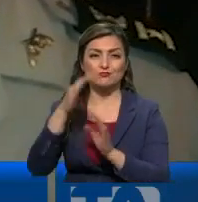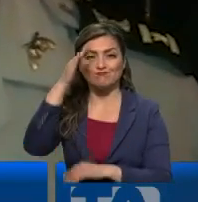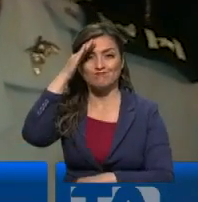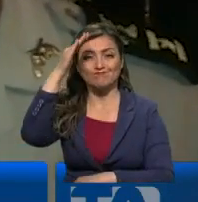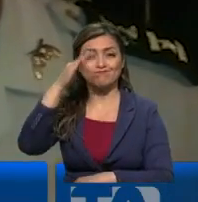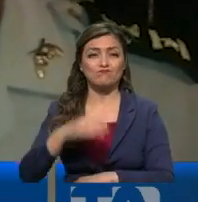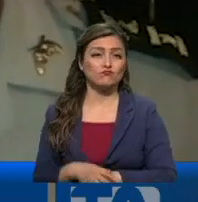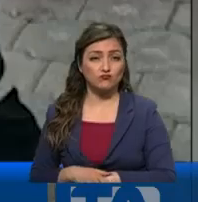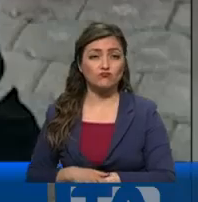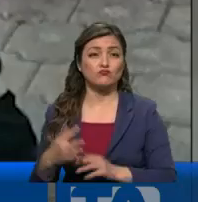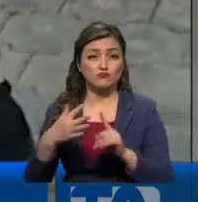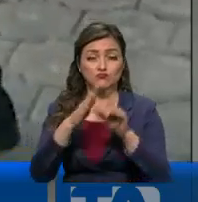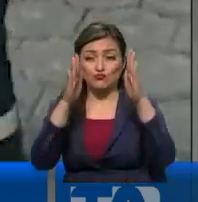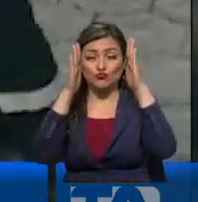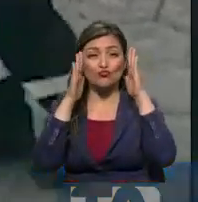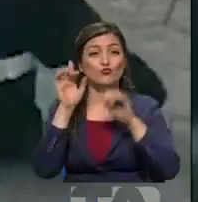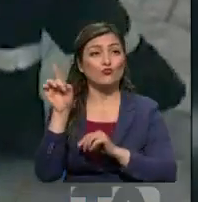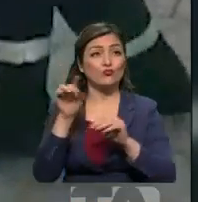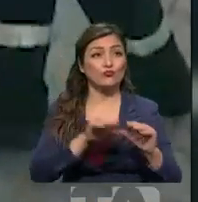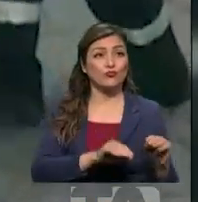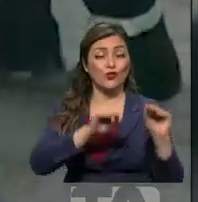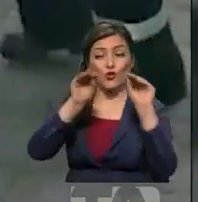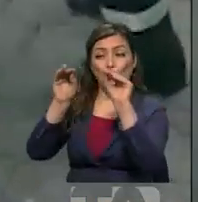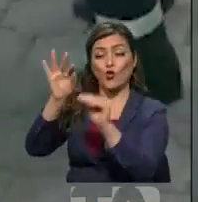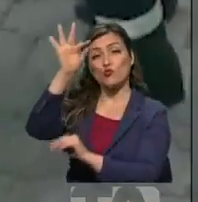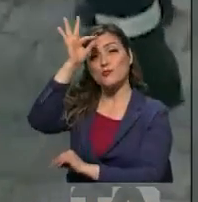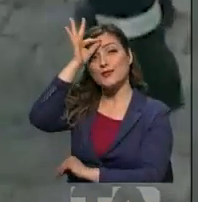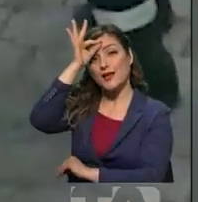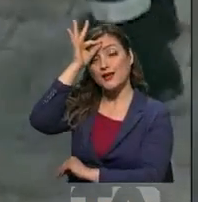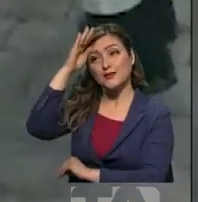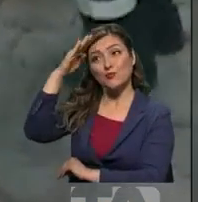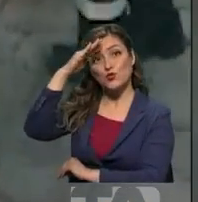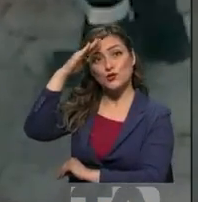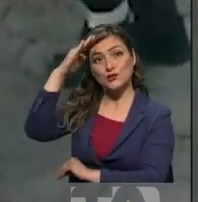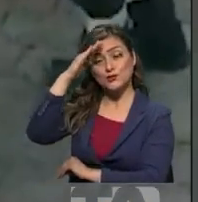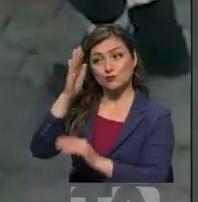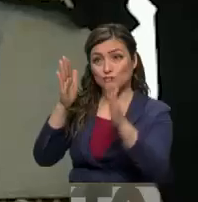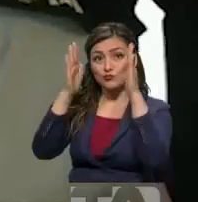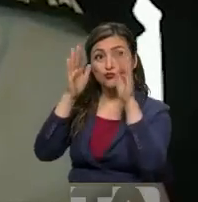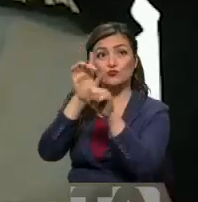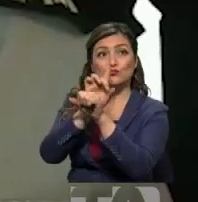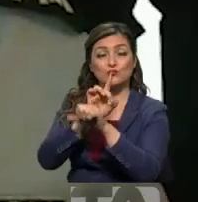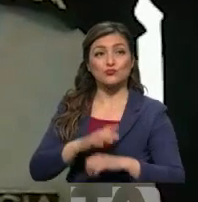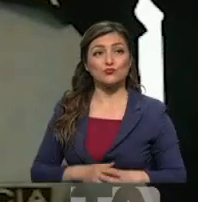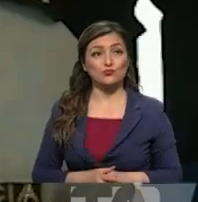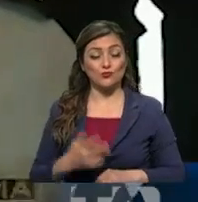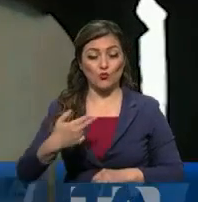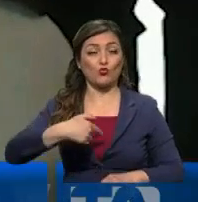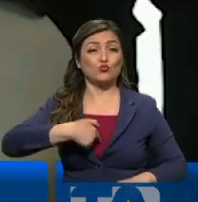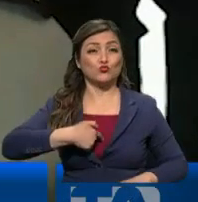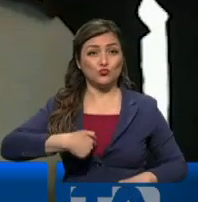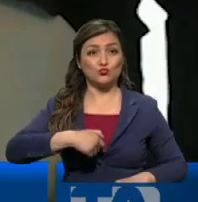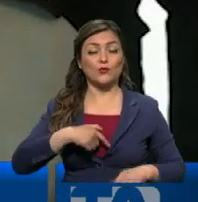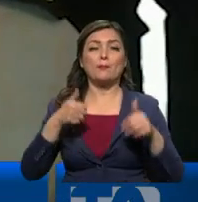estamos atentos a cualquier situación. El uniformado fue trasladado al hospital de la institución en Quito para ser atendido. Del tórax, en este momento ya se